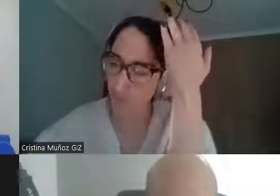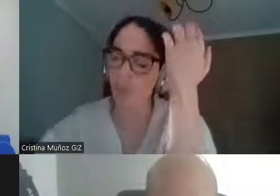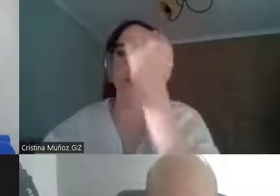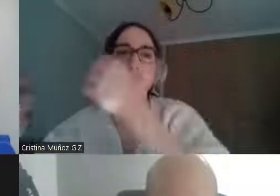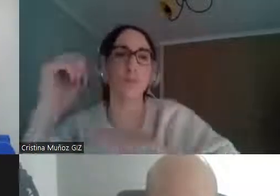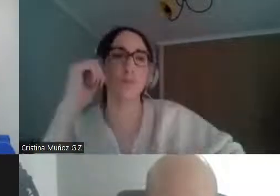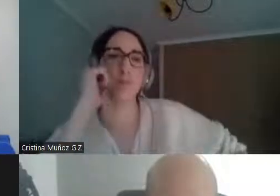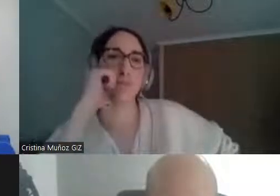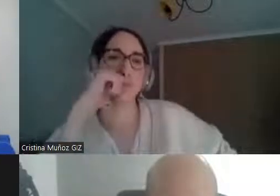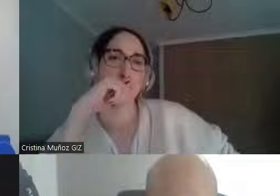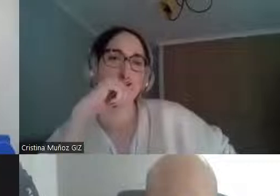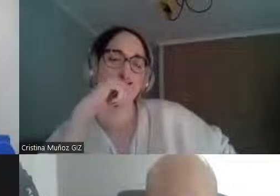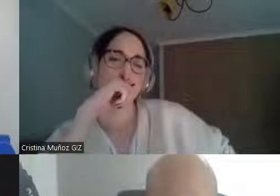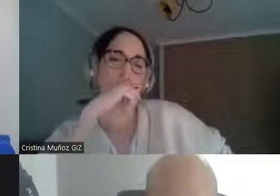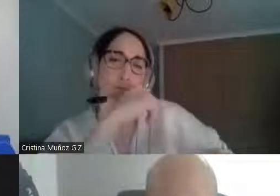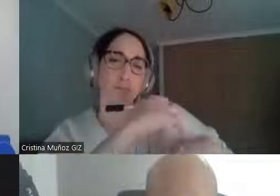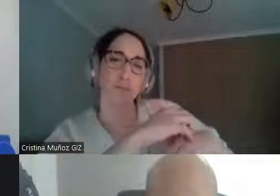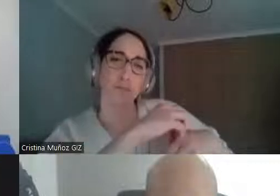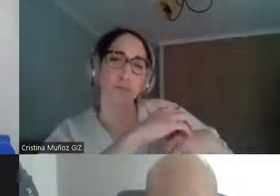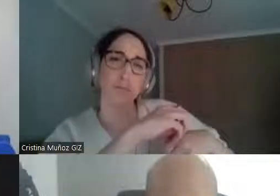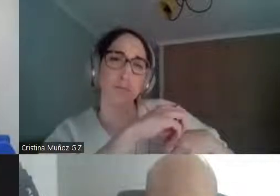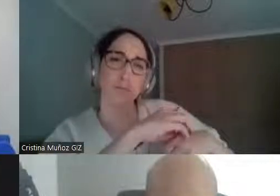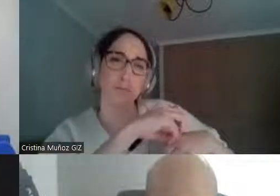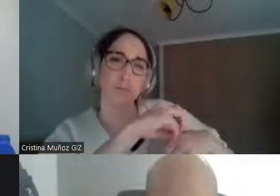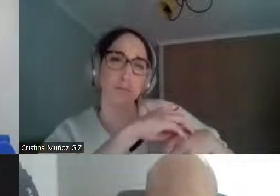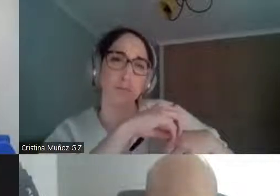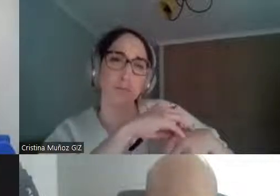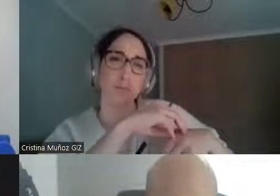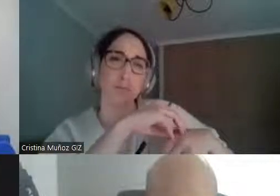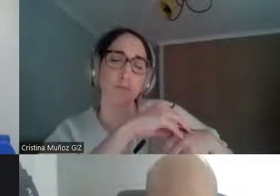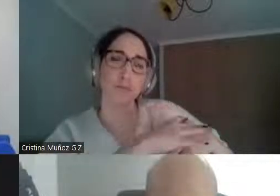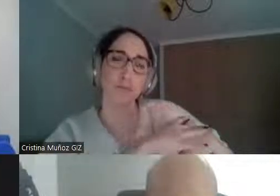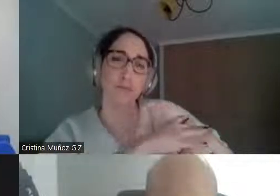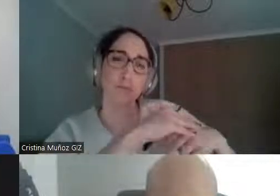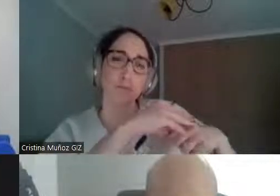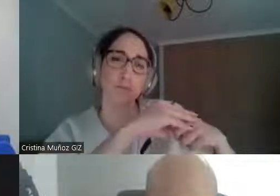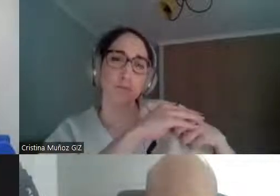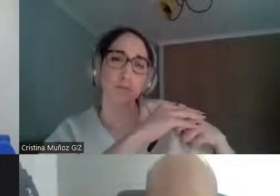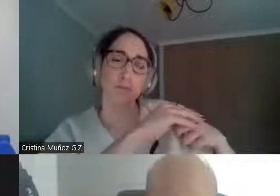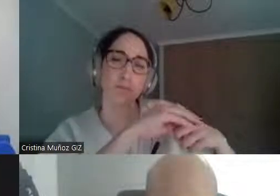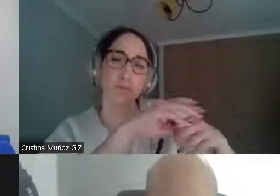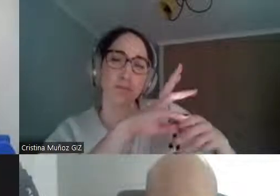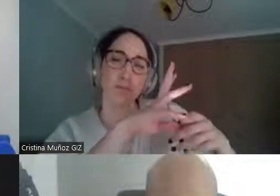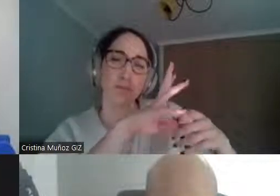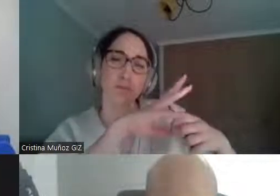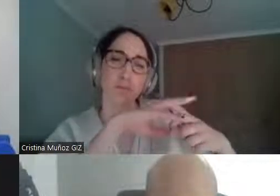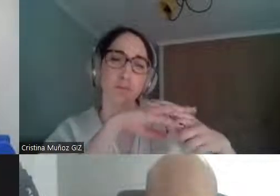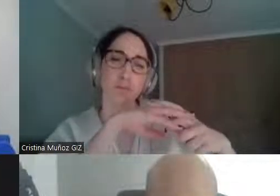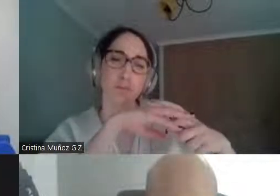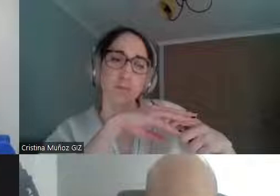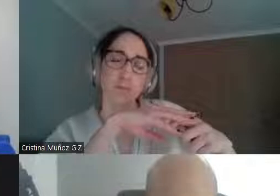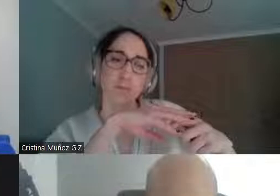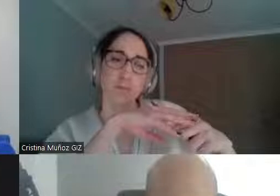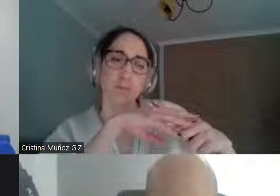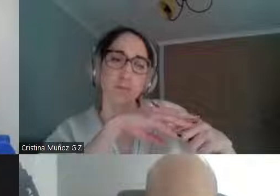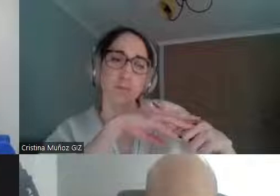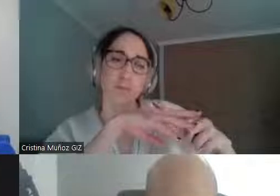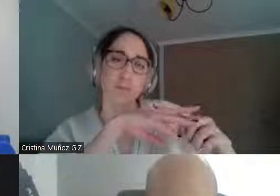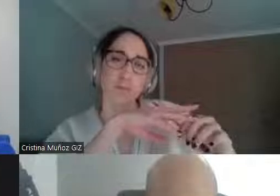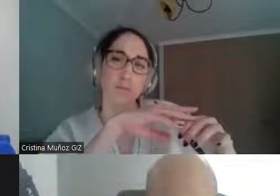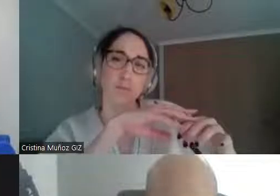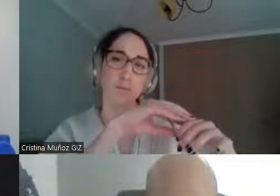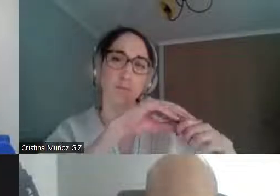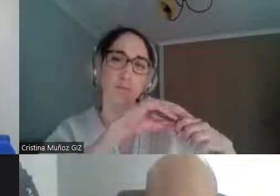Había habido una represión cuando me convocaron a mí porque los ambientalistas produjeron un acontecimiento de un corte de